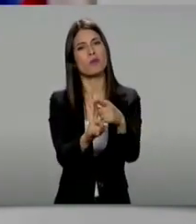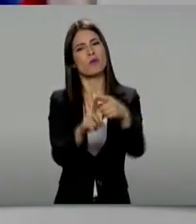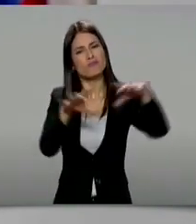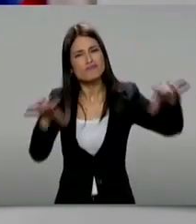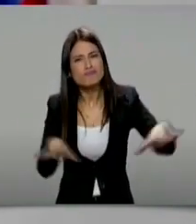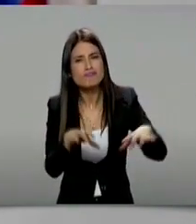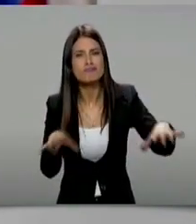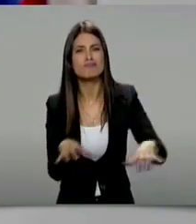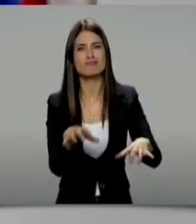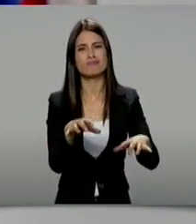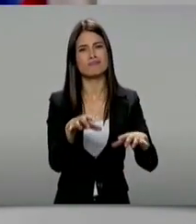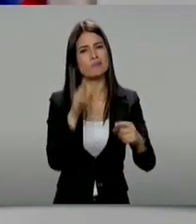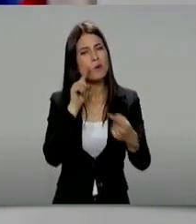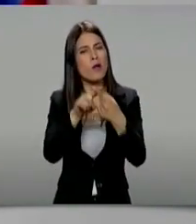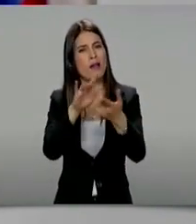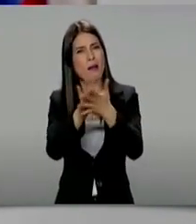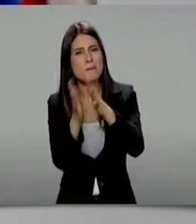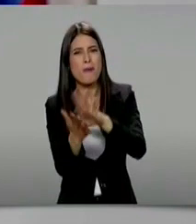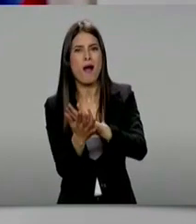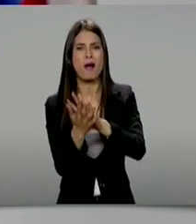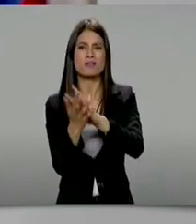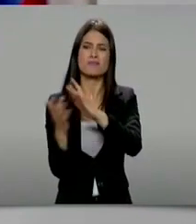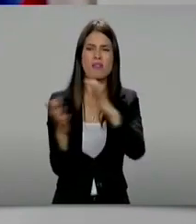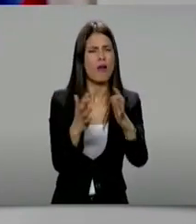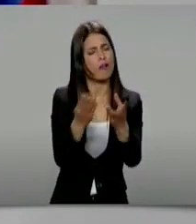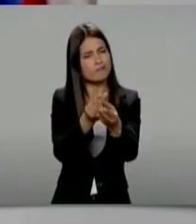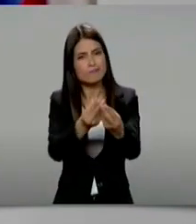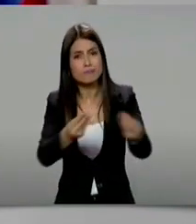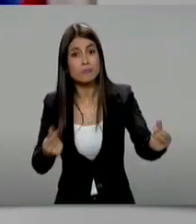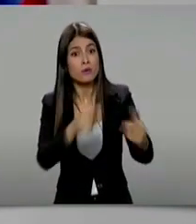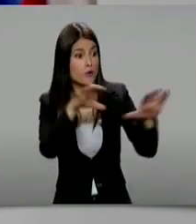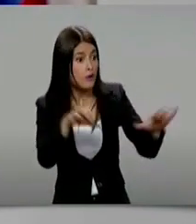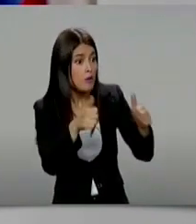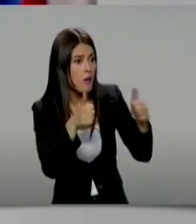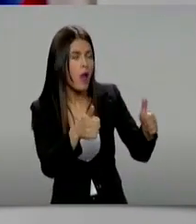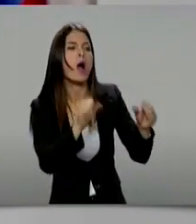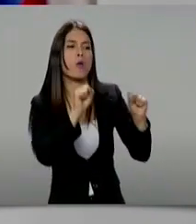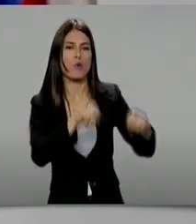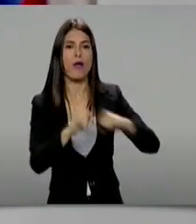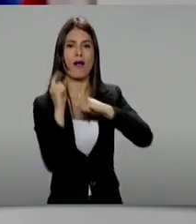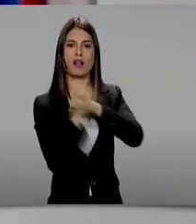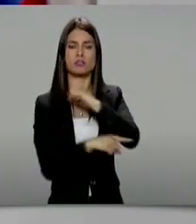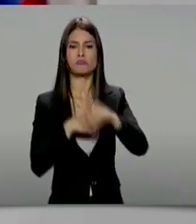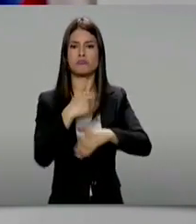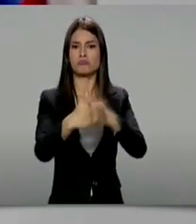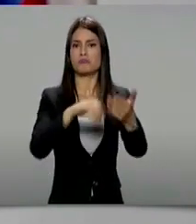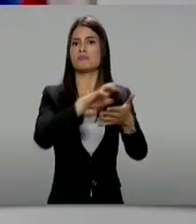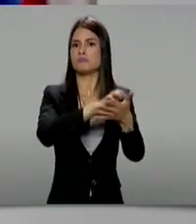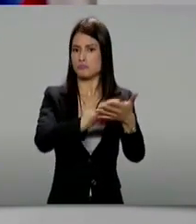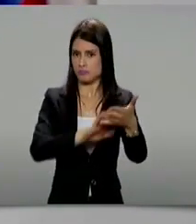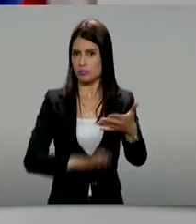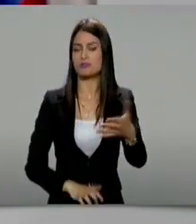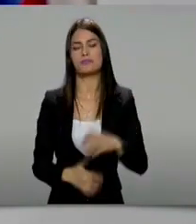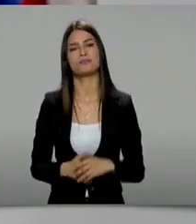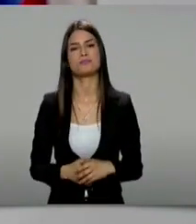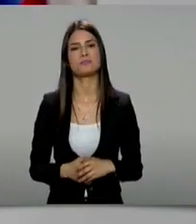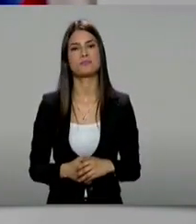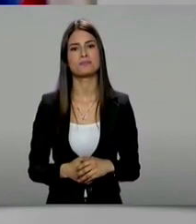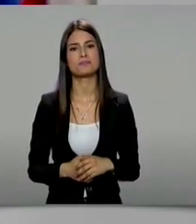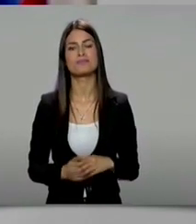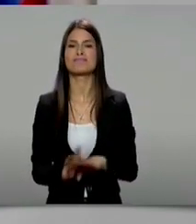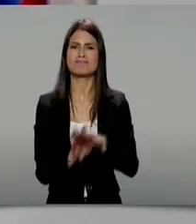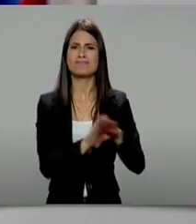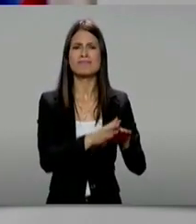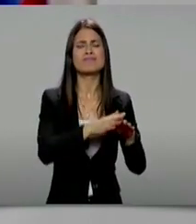periodo desarrollen actividades de reparación escuchamos los comentarios válidos de